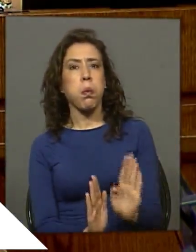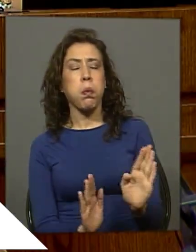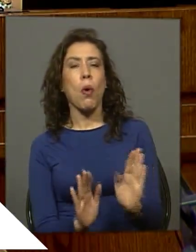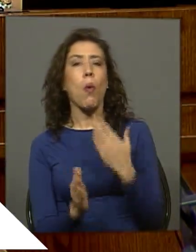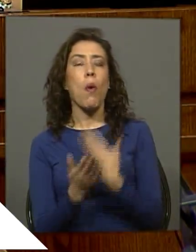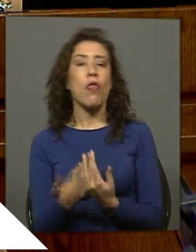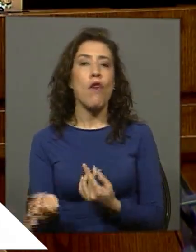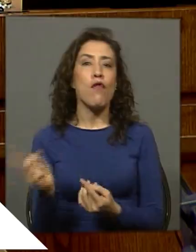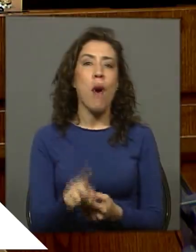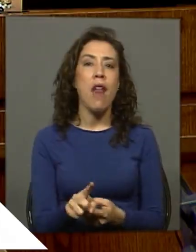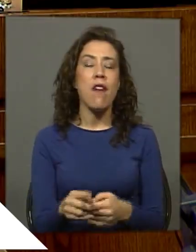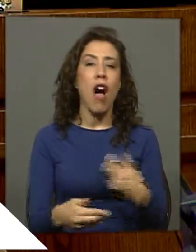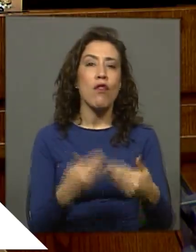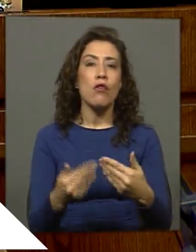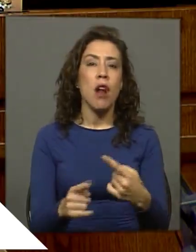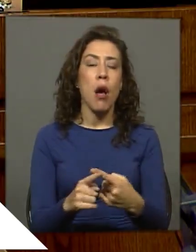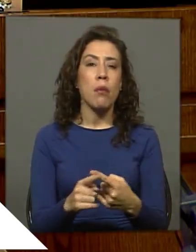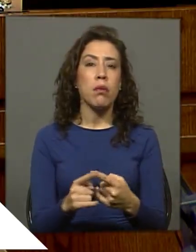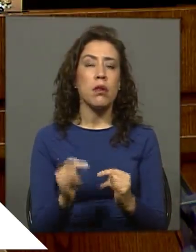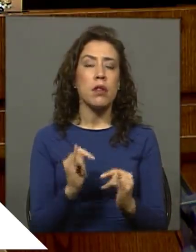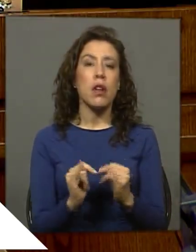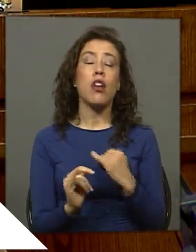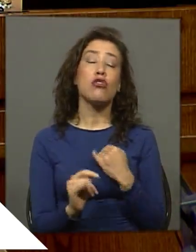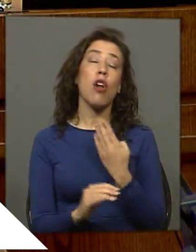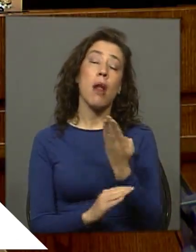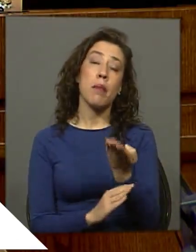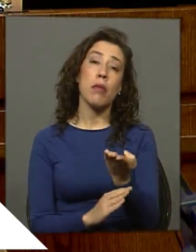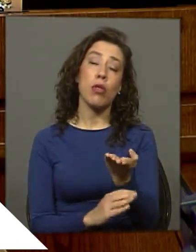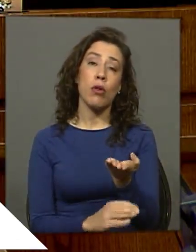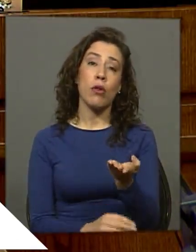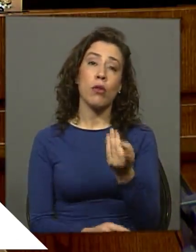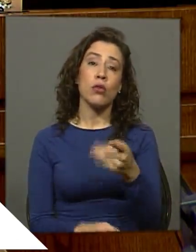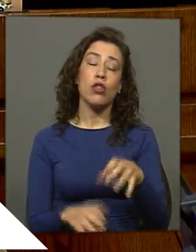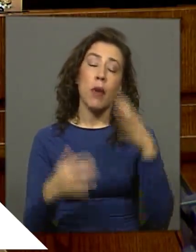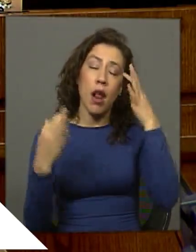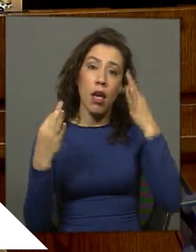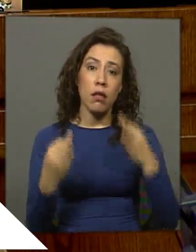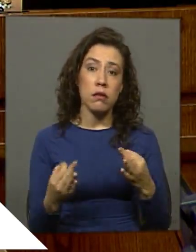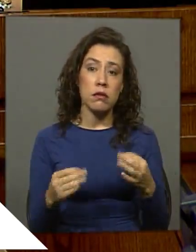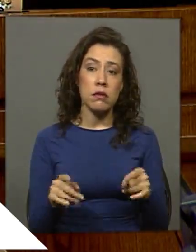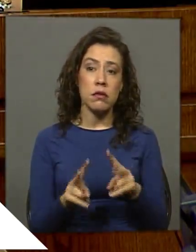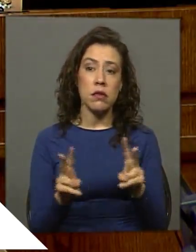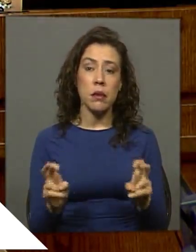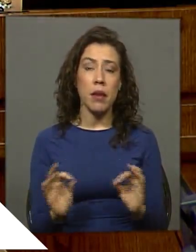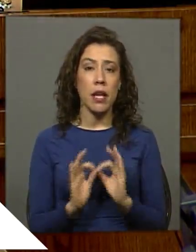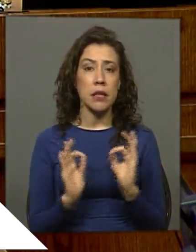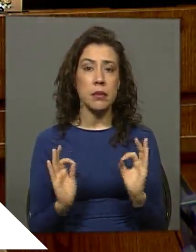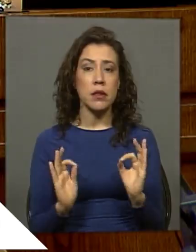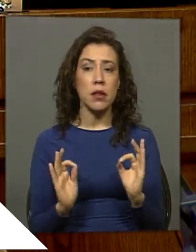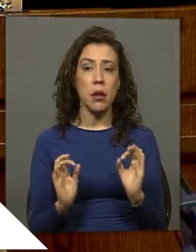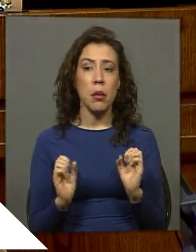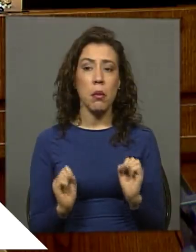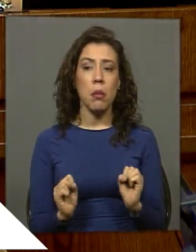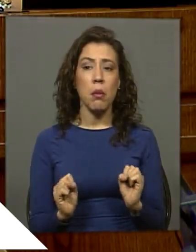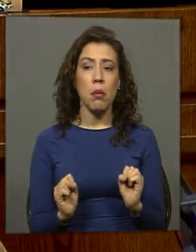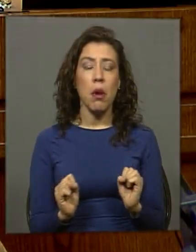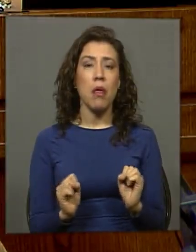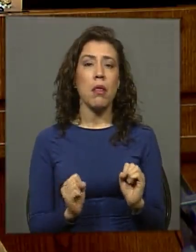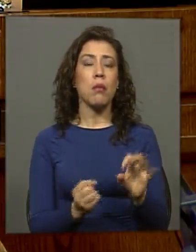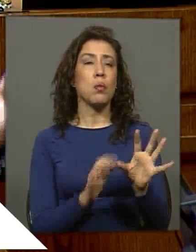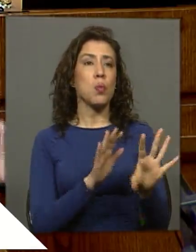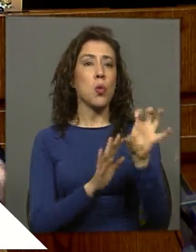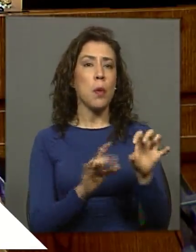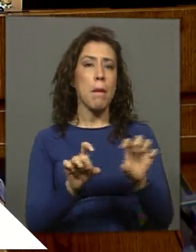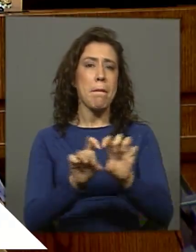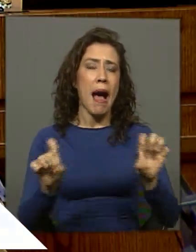consecuencia señor ministro le rogaría a usted que tomaran algunas medidas en estos casos en particular puede ser tomada la patente la carga